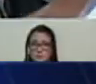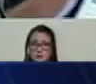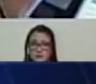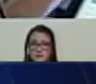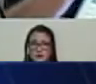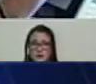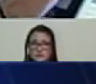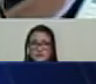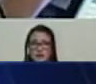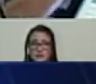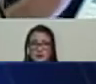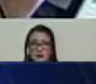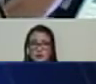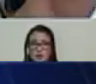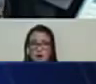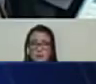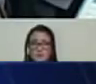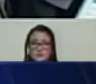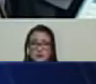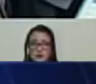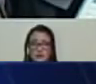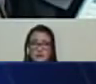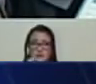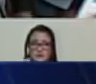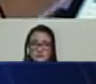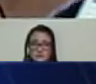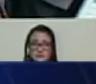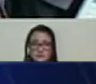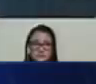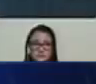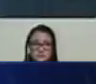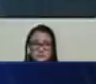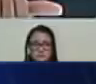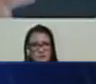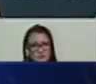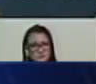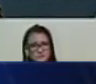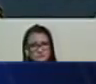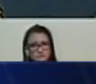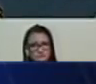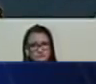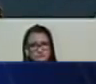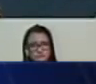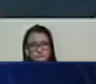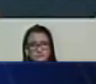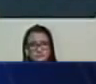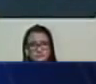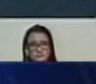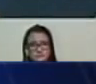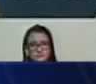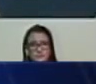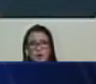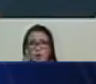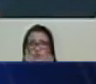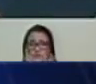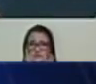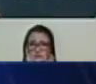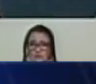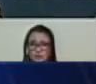una, a una pajita, pues. Entonces, bueno, vamos, tengo que hablar con la verdad, lo otro era que te acoba, ¿no es